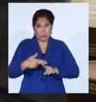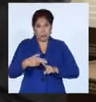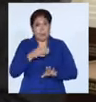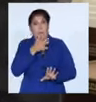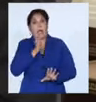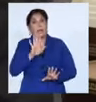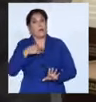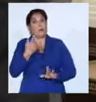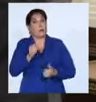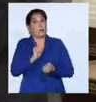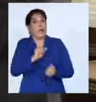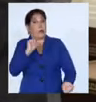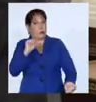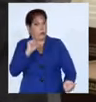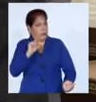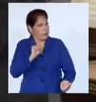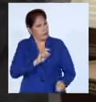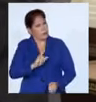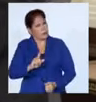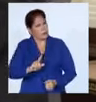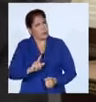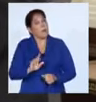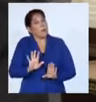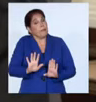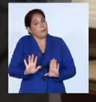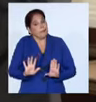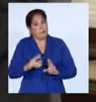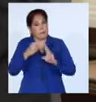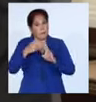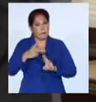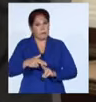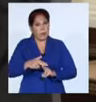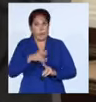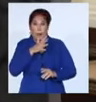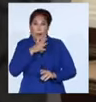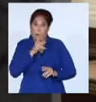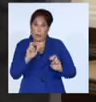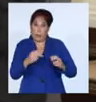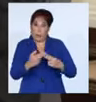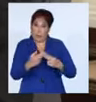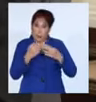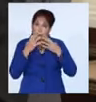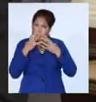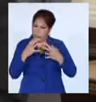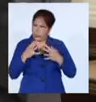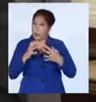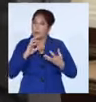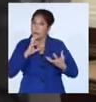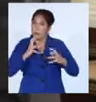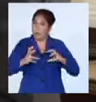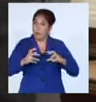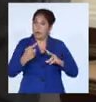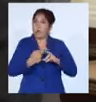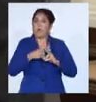supuestamente apoyan el terrorismo. Yo creo que va a ser un evento complejo, difícil,